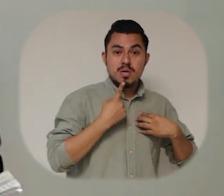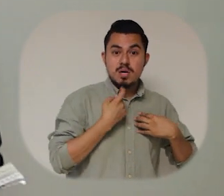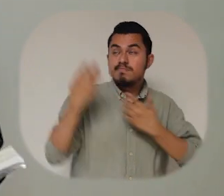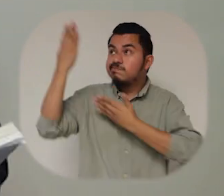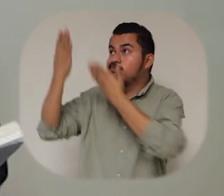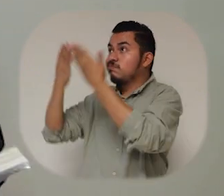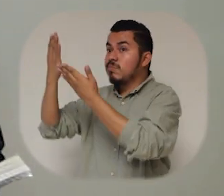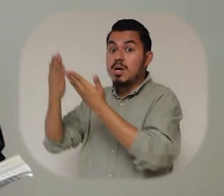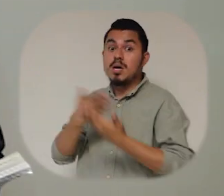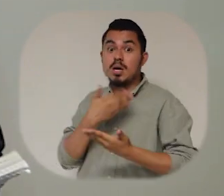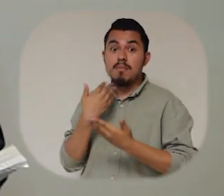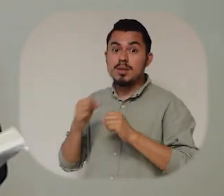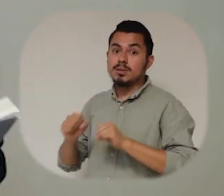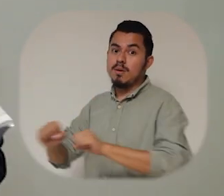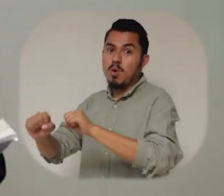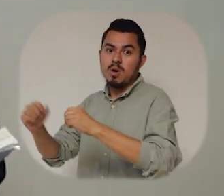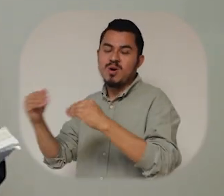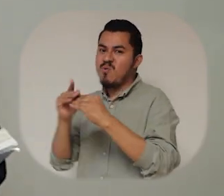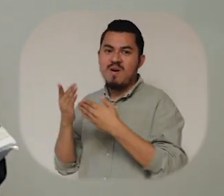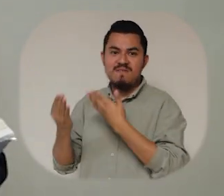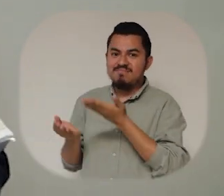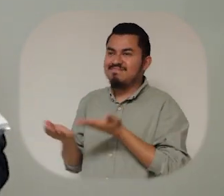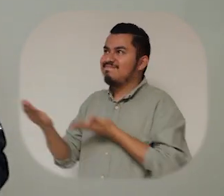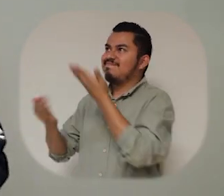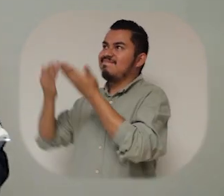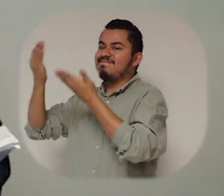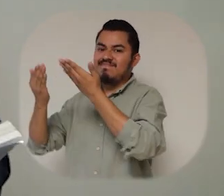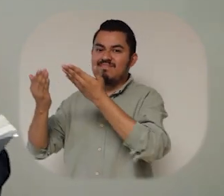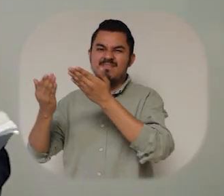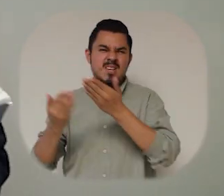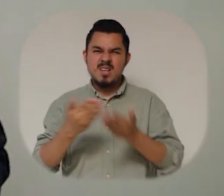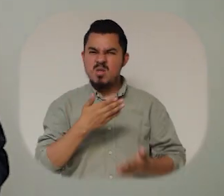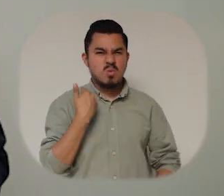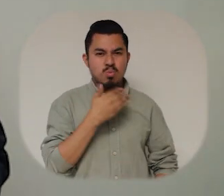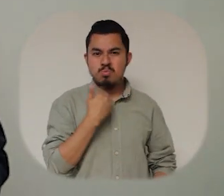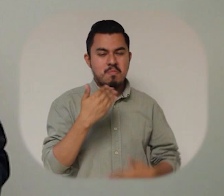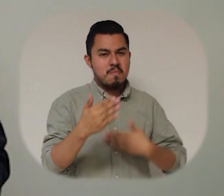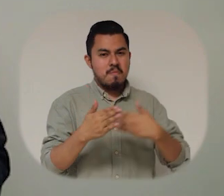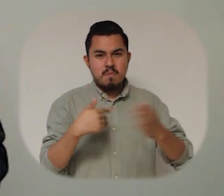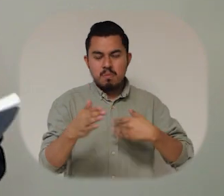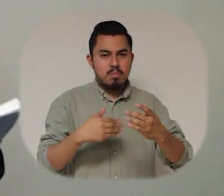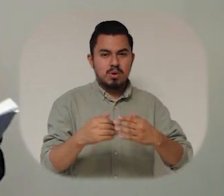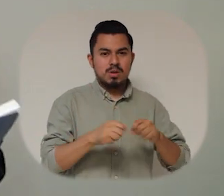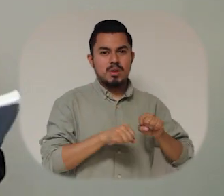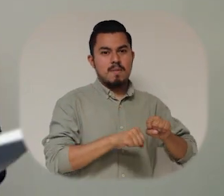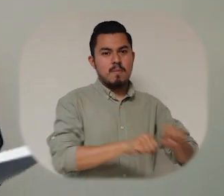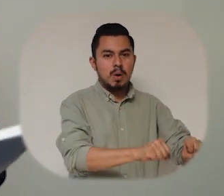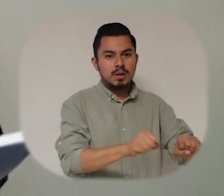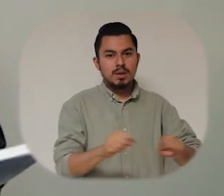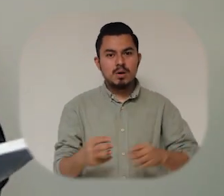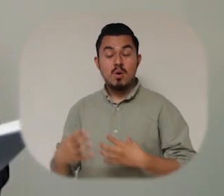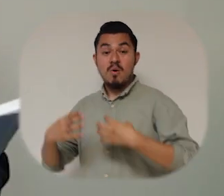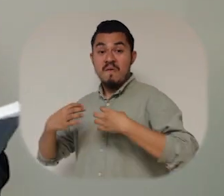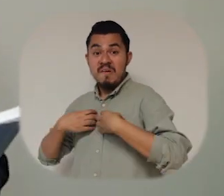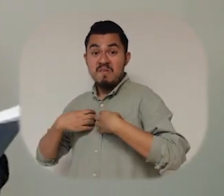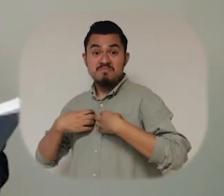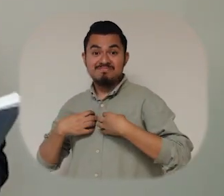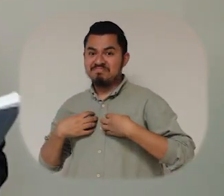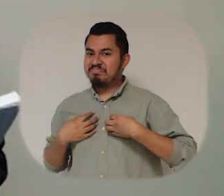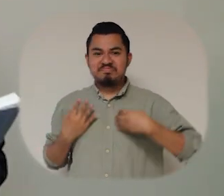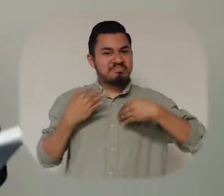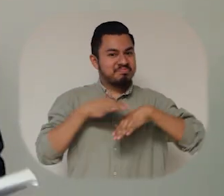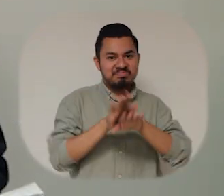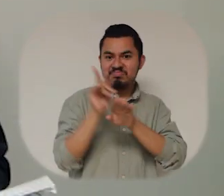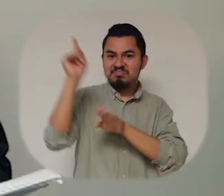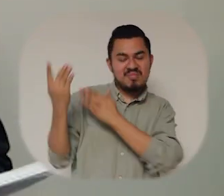o que muramos, del Señor somos. Así que, sea que vivamos o que muramos, somos del Señor. Esta